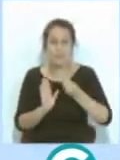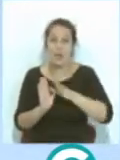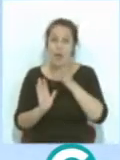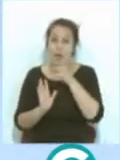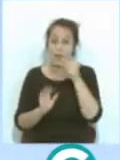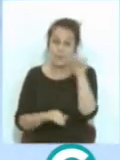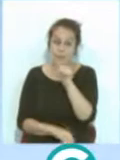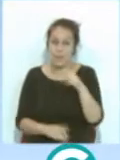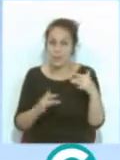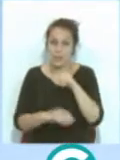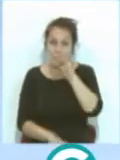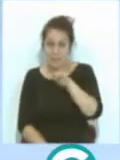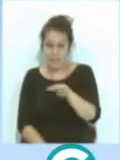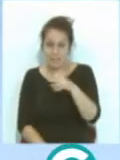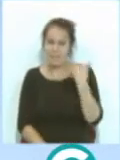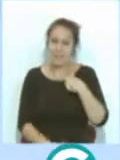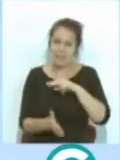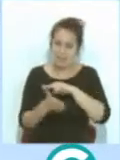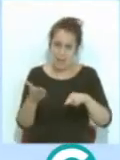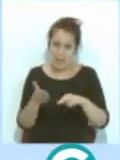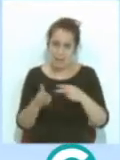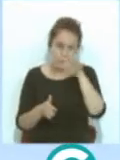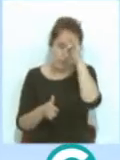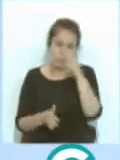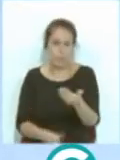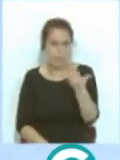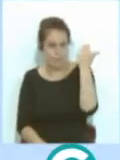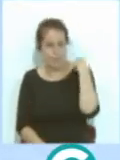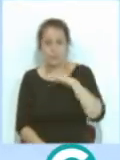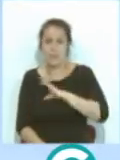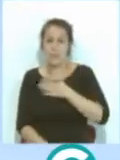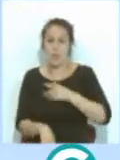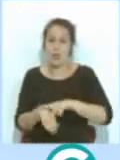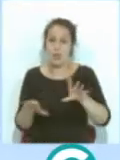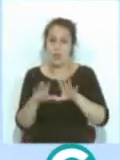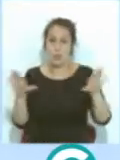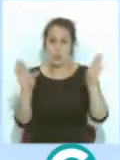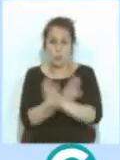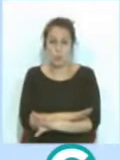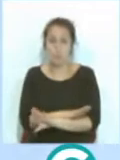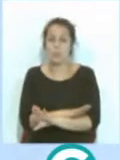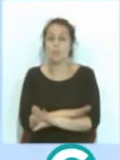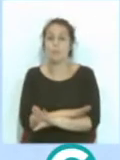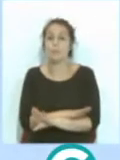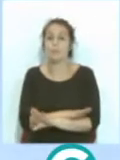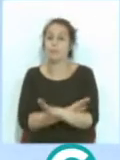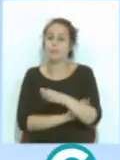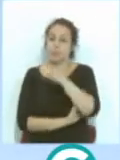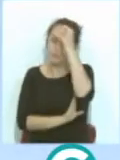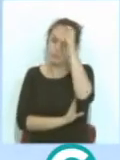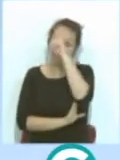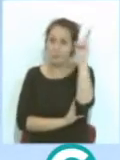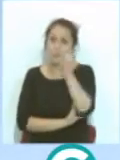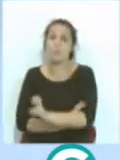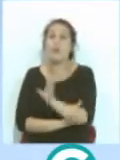partidos en la semana. Se jugó el partido con el Celta el domingo, mañana a las 10 de la noche viene el Real Madrid,